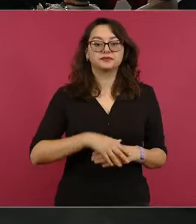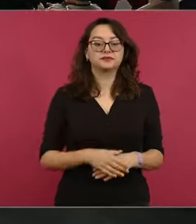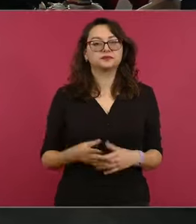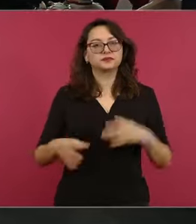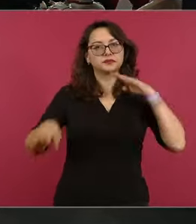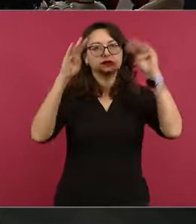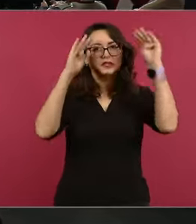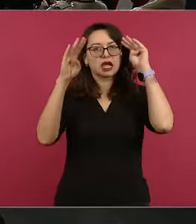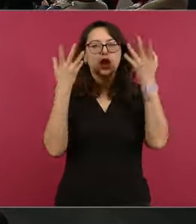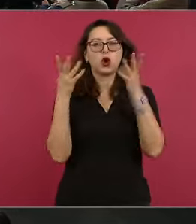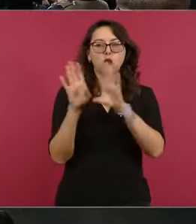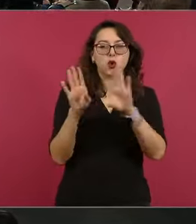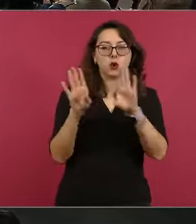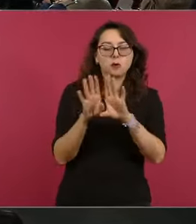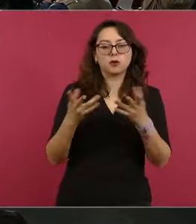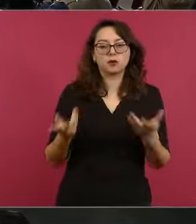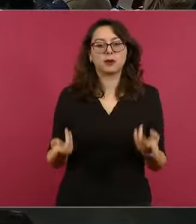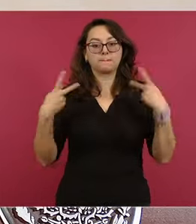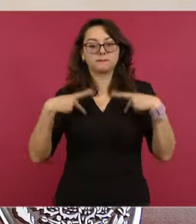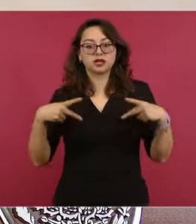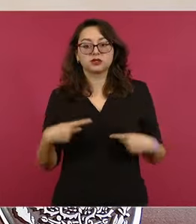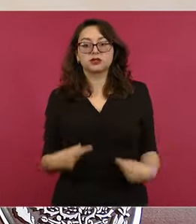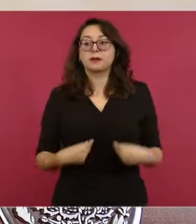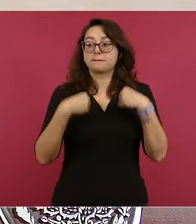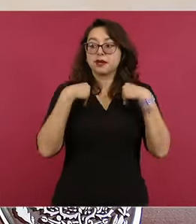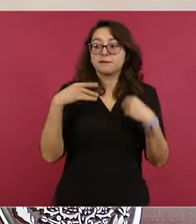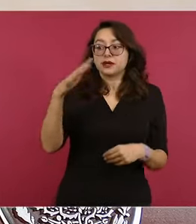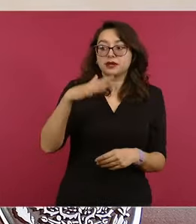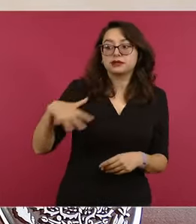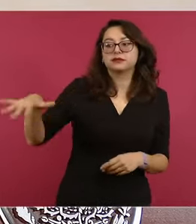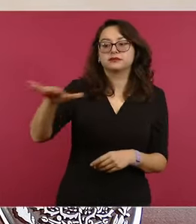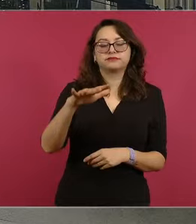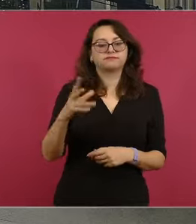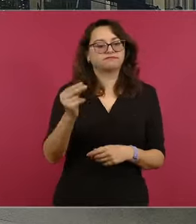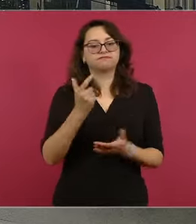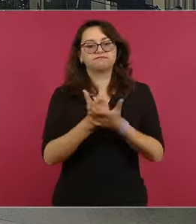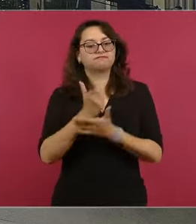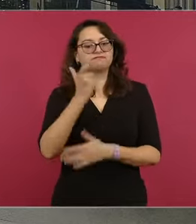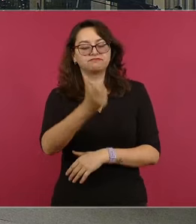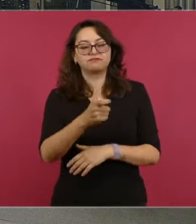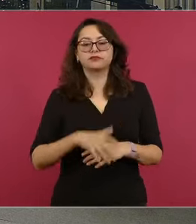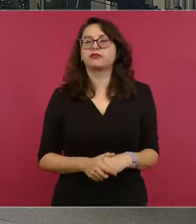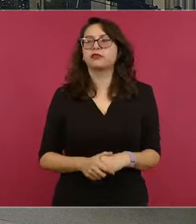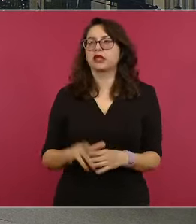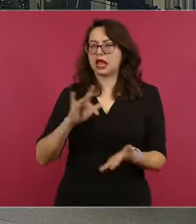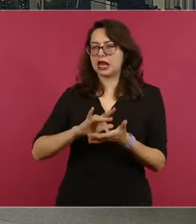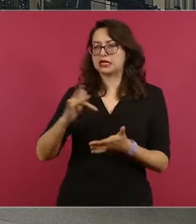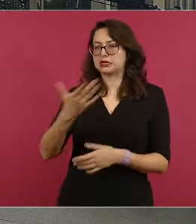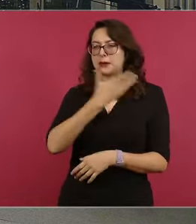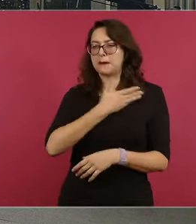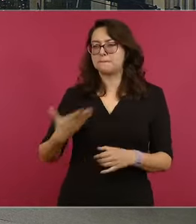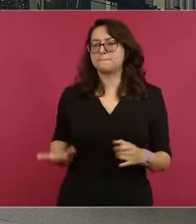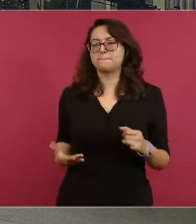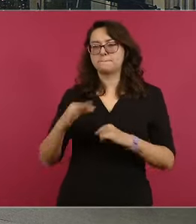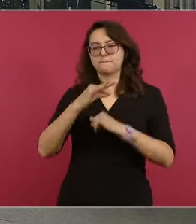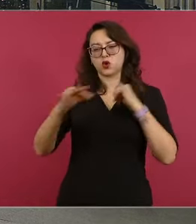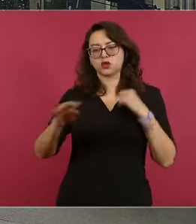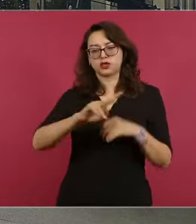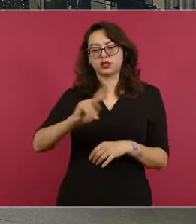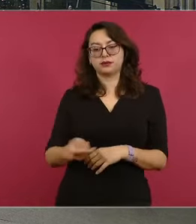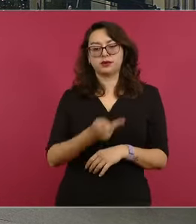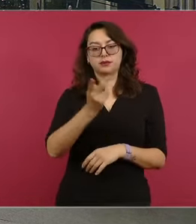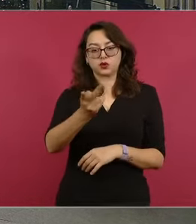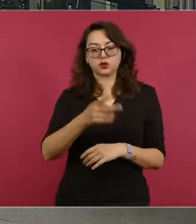carreteras. A los residentes. Sí, los residentes no van a pagar. Gracias, presidente. Y finalmente, quisiera saber si, antes de finalizar